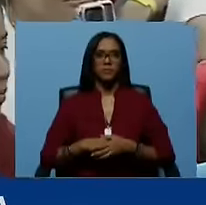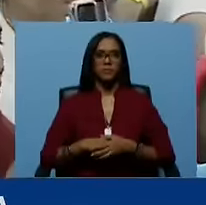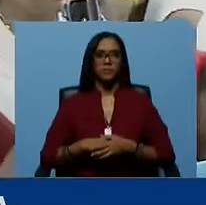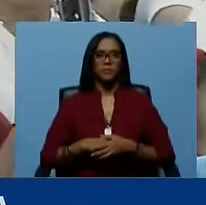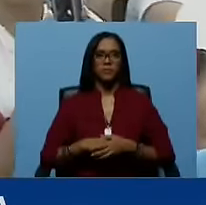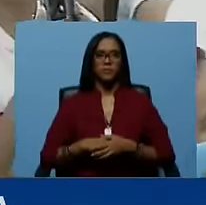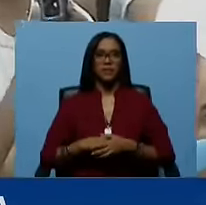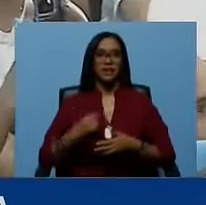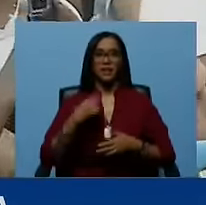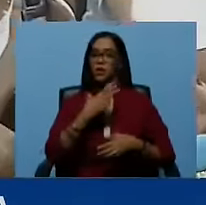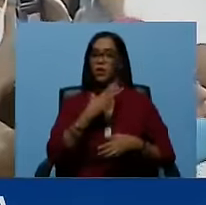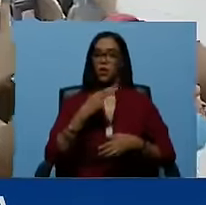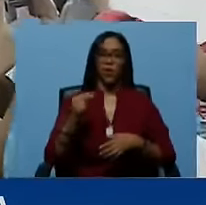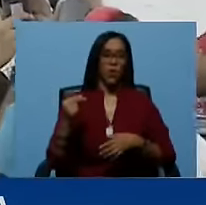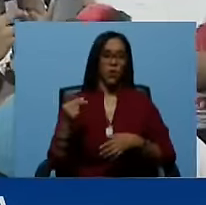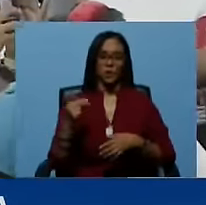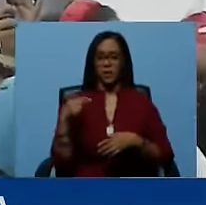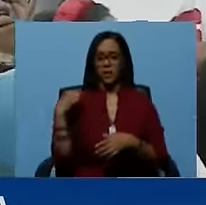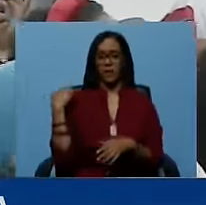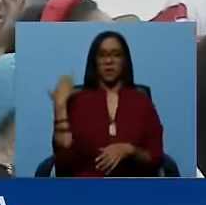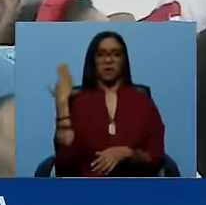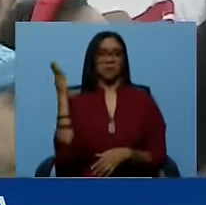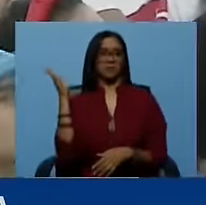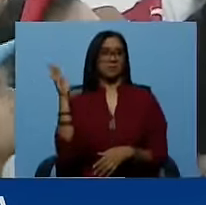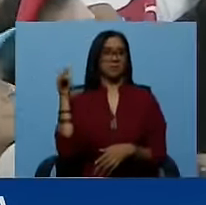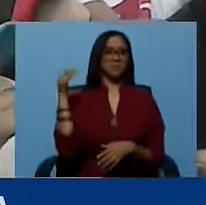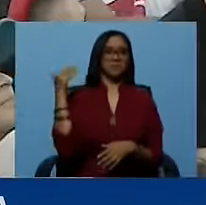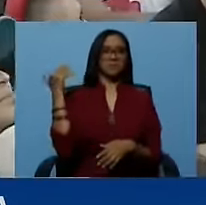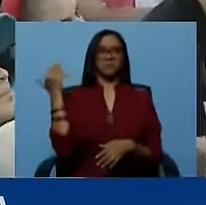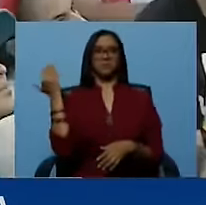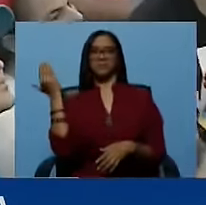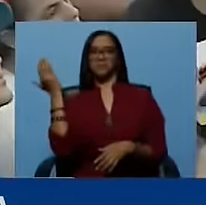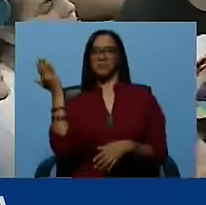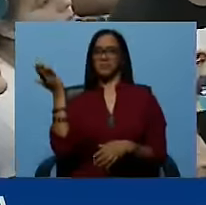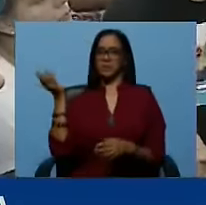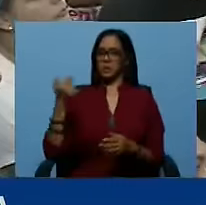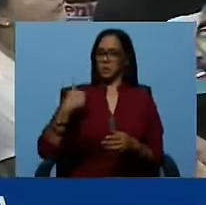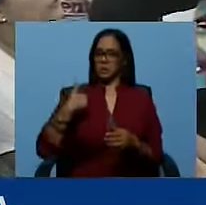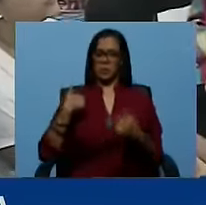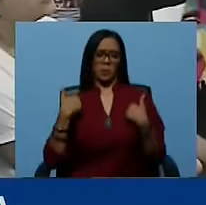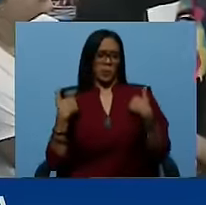No es para envanecerse, para llenarse de ego.